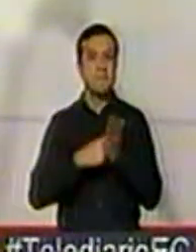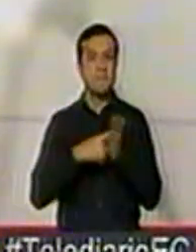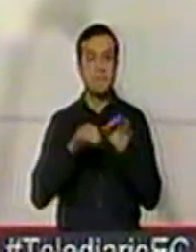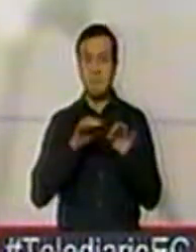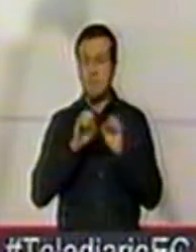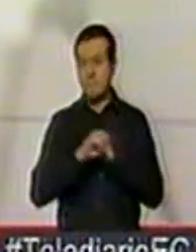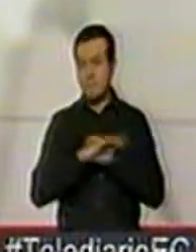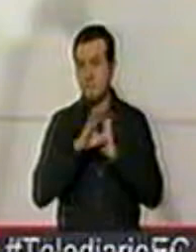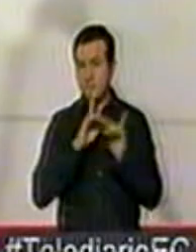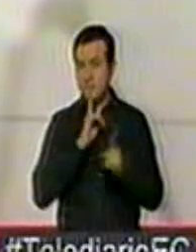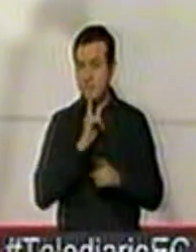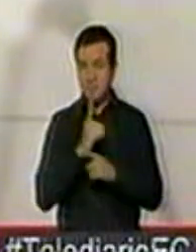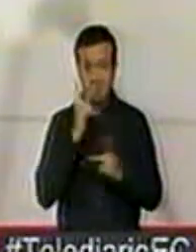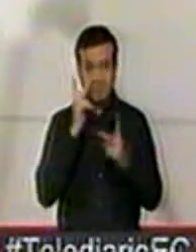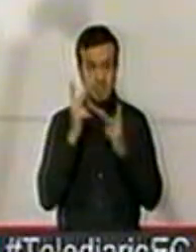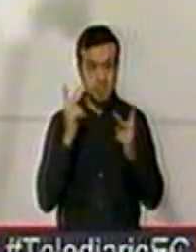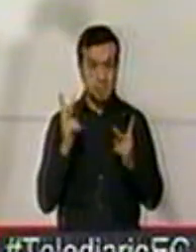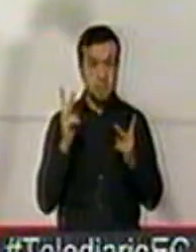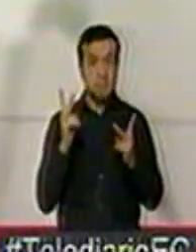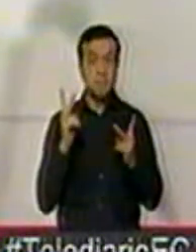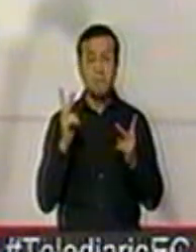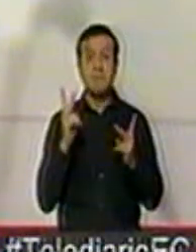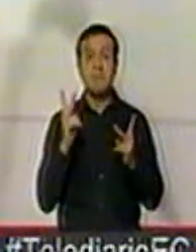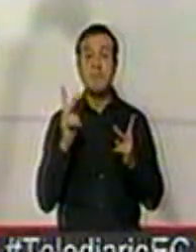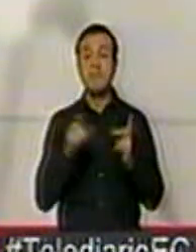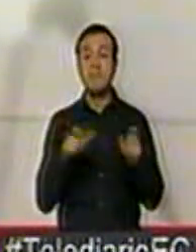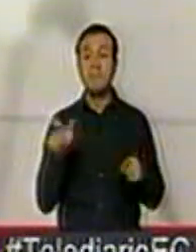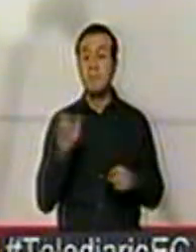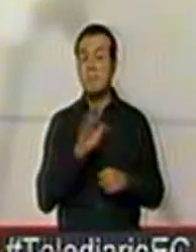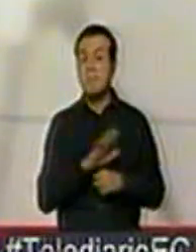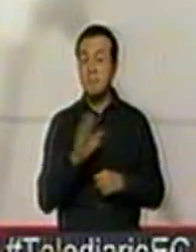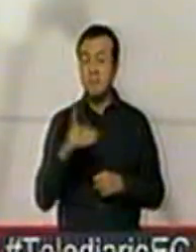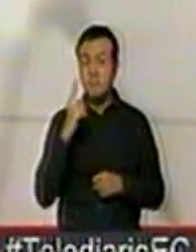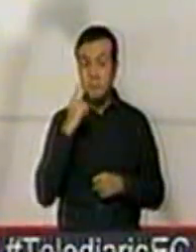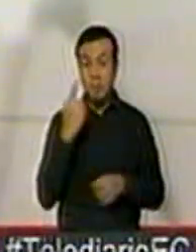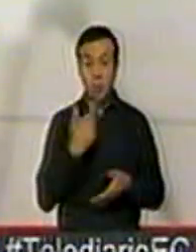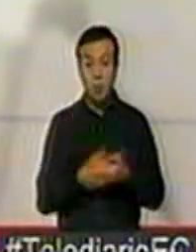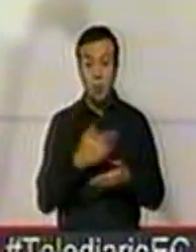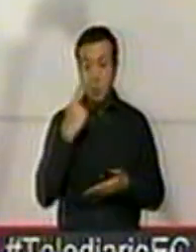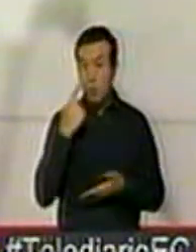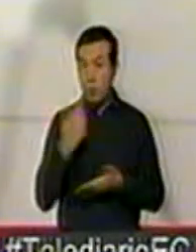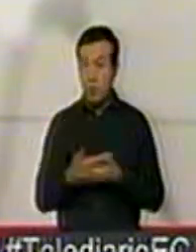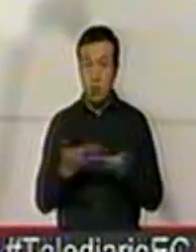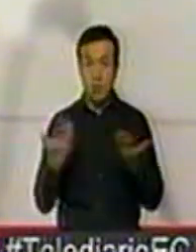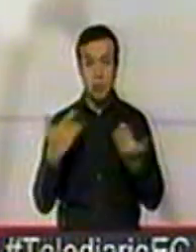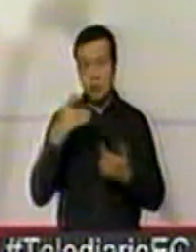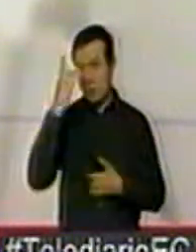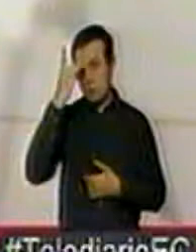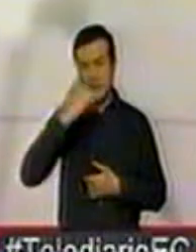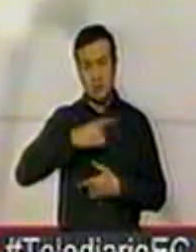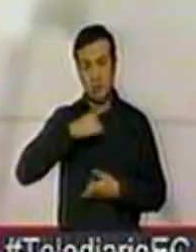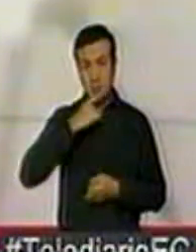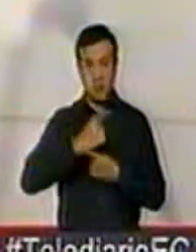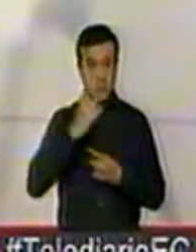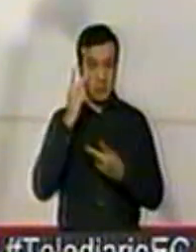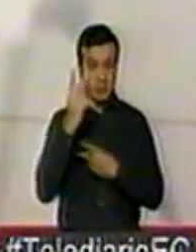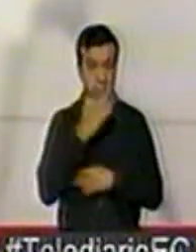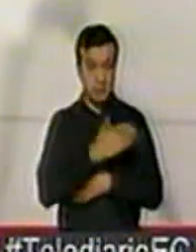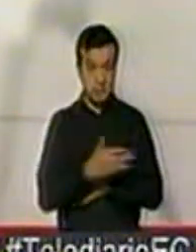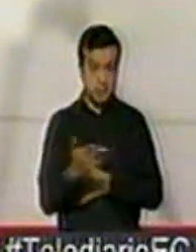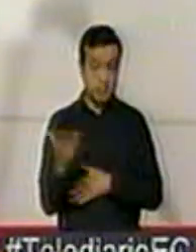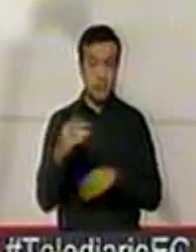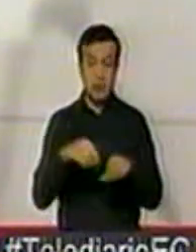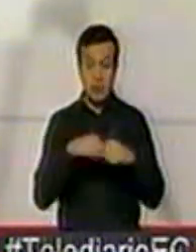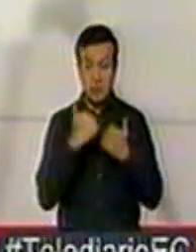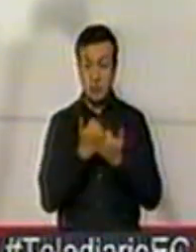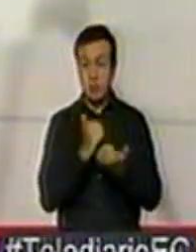ventilárselo, mirar qué es lo que dicen los interpelantes y también las pruebas de descargos para que se tome una decisión. Como ven, la